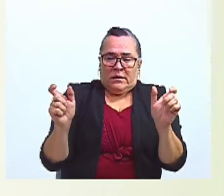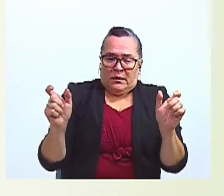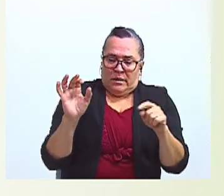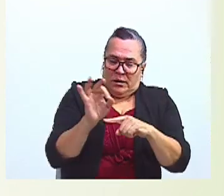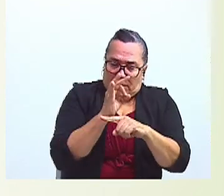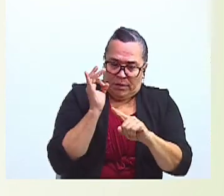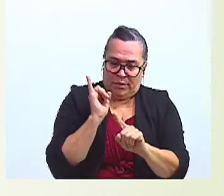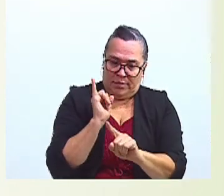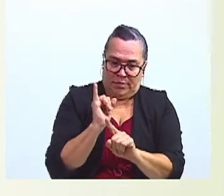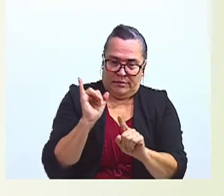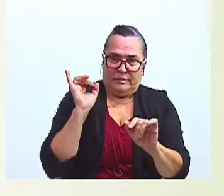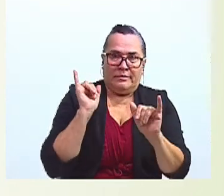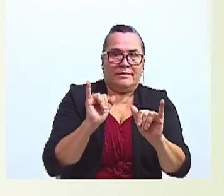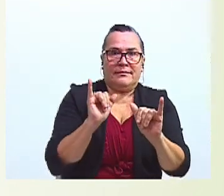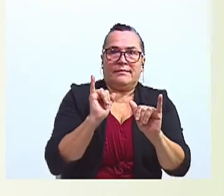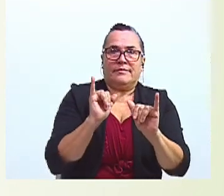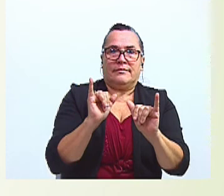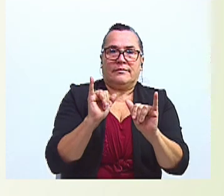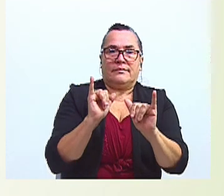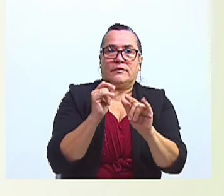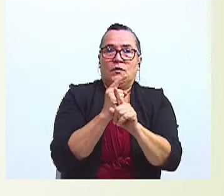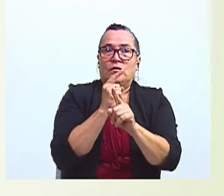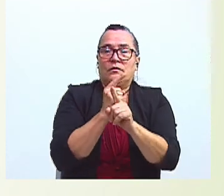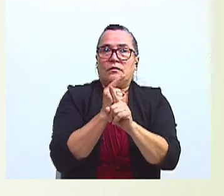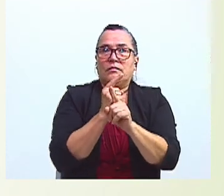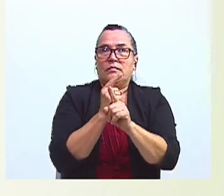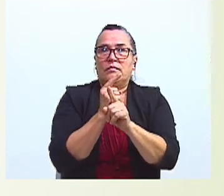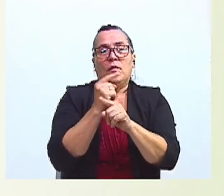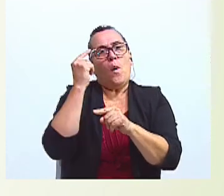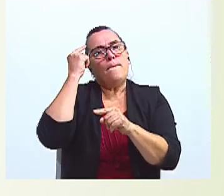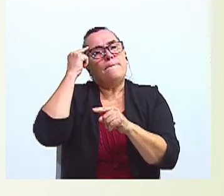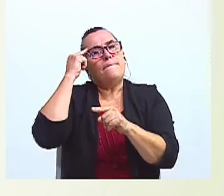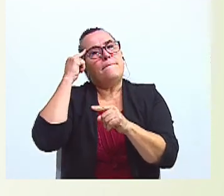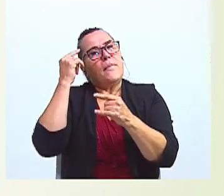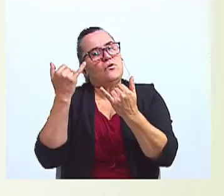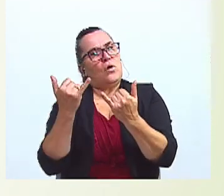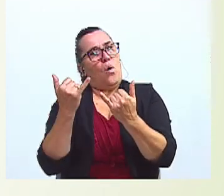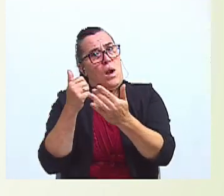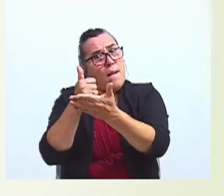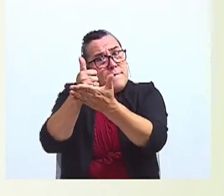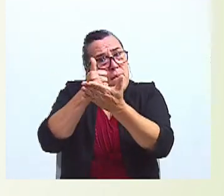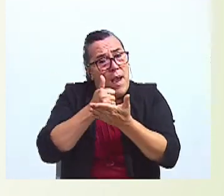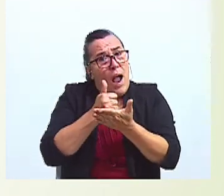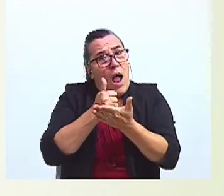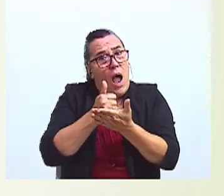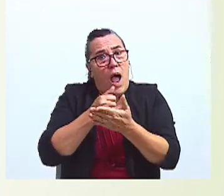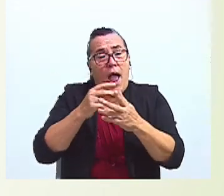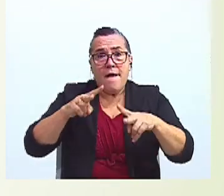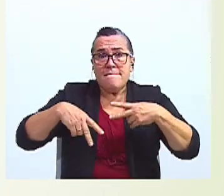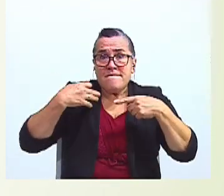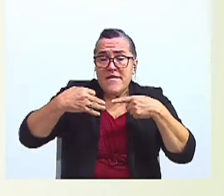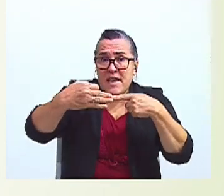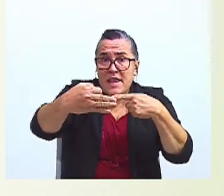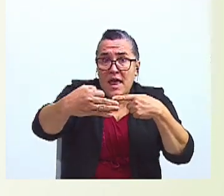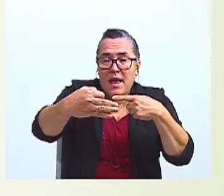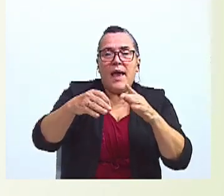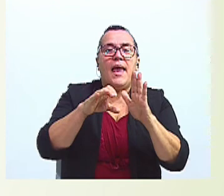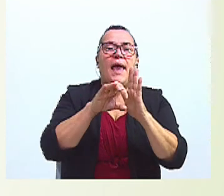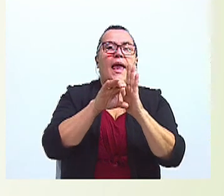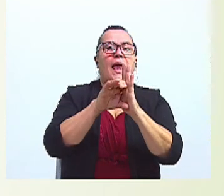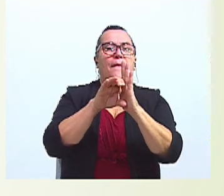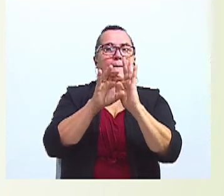correcta? Y si ahora pienso que me van a ayudar en mi vida cotidiana, por